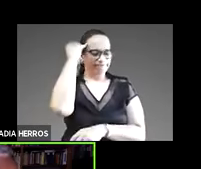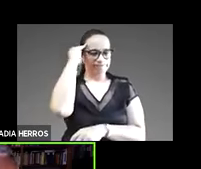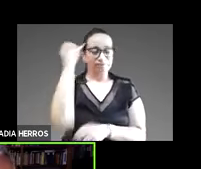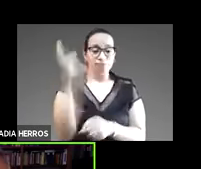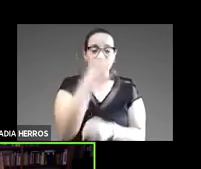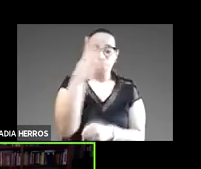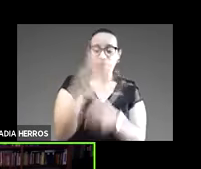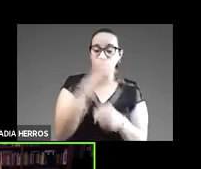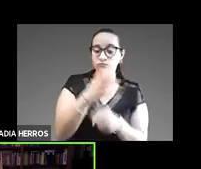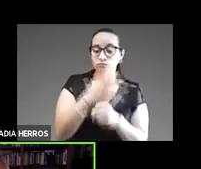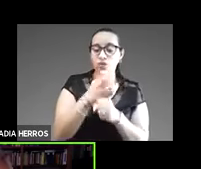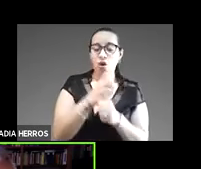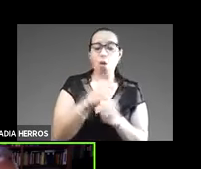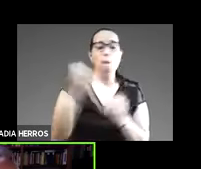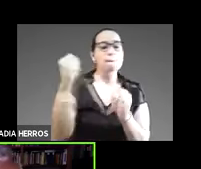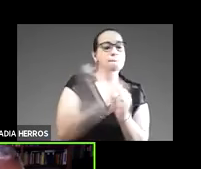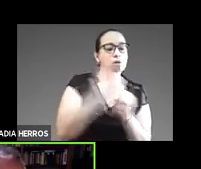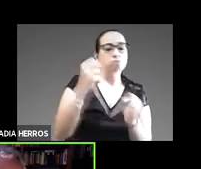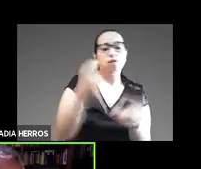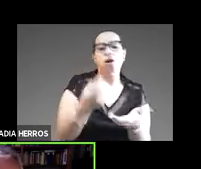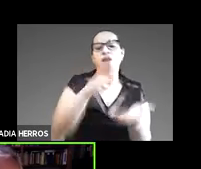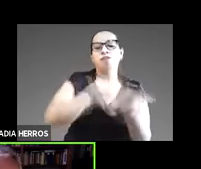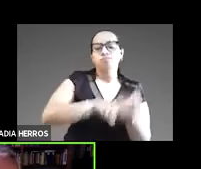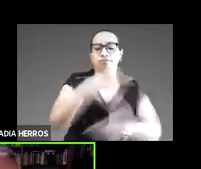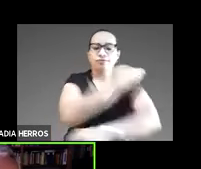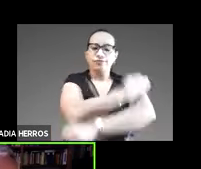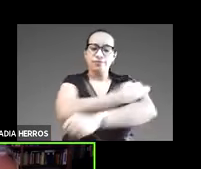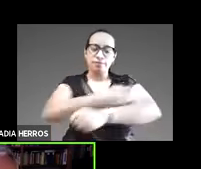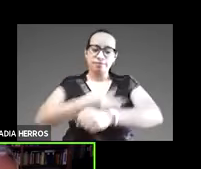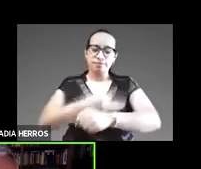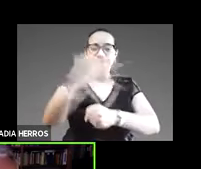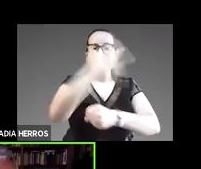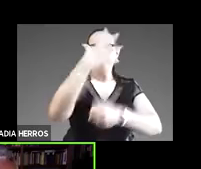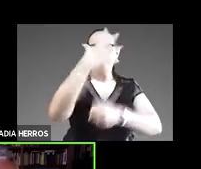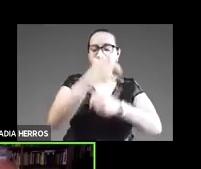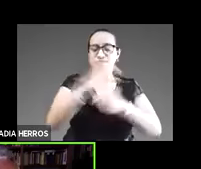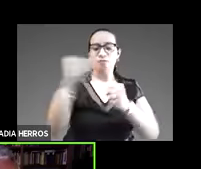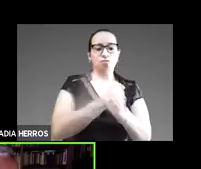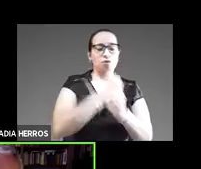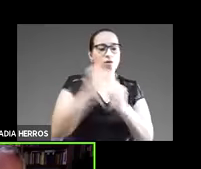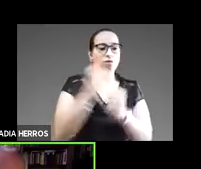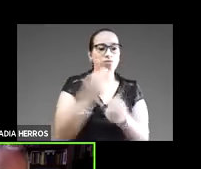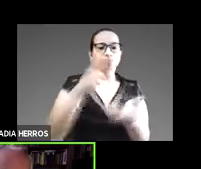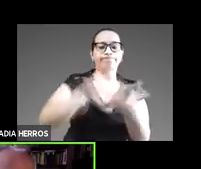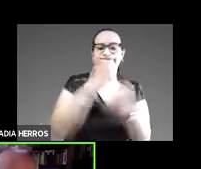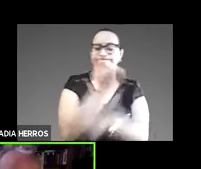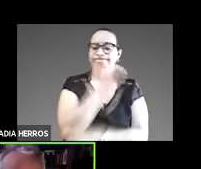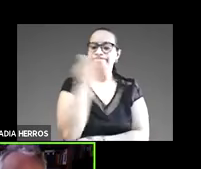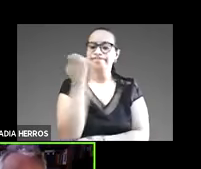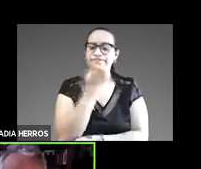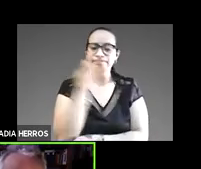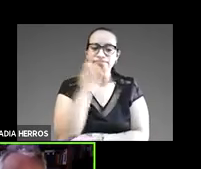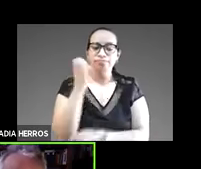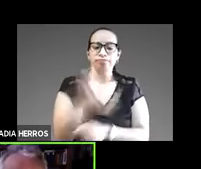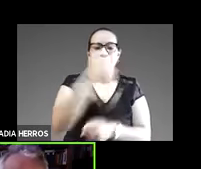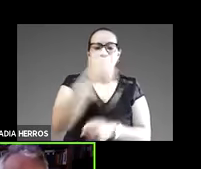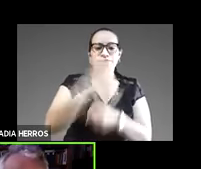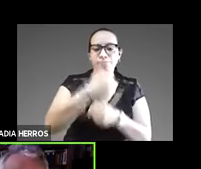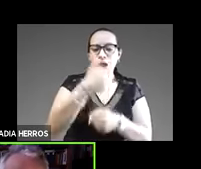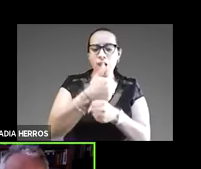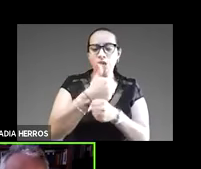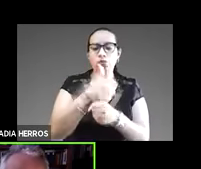lugar, la violencia al interior de la familia. En quinto lugar, la violencia en la escuela. En sexto lugar, la violencia